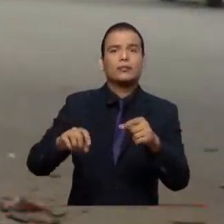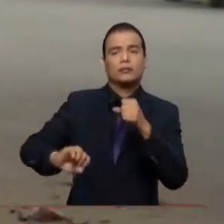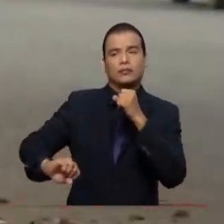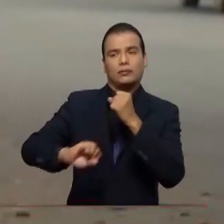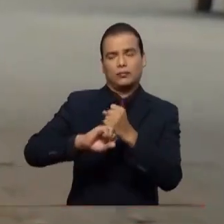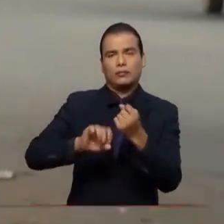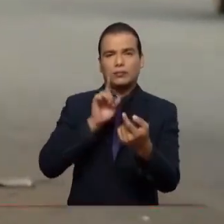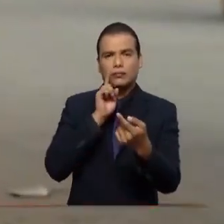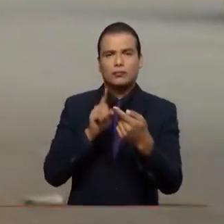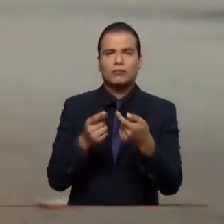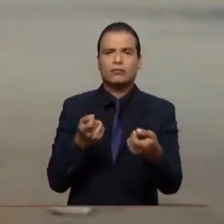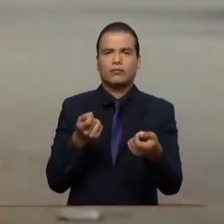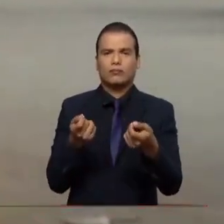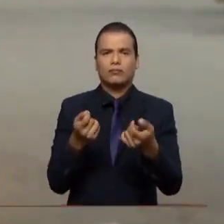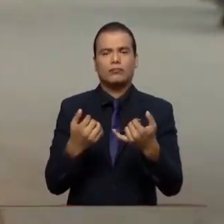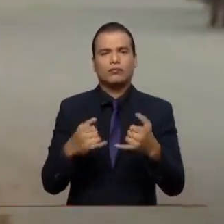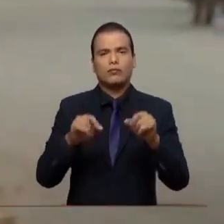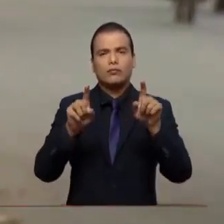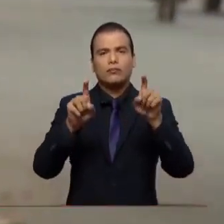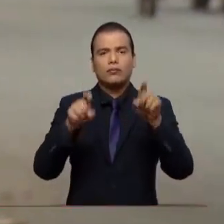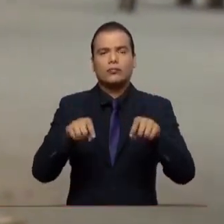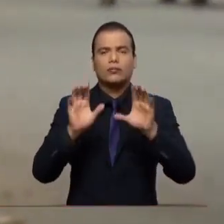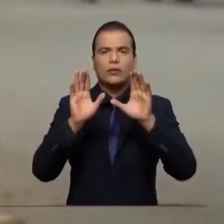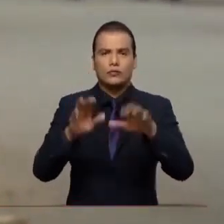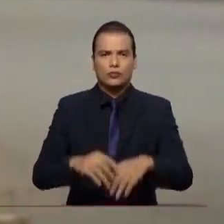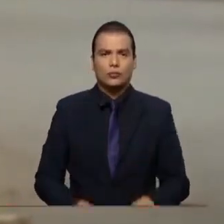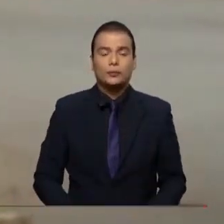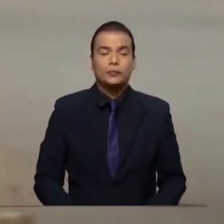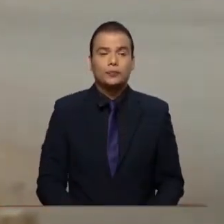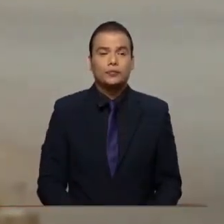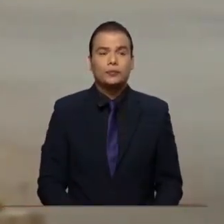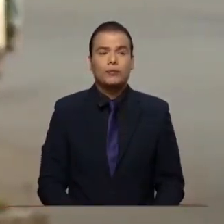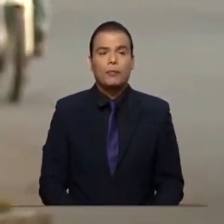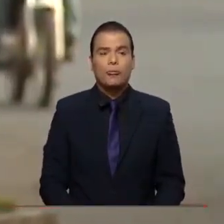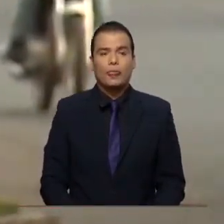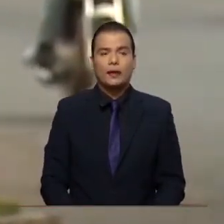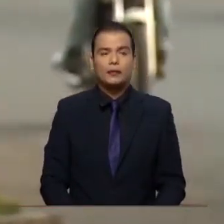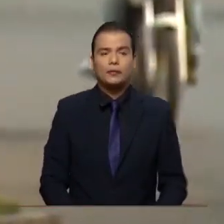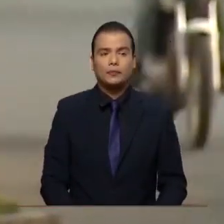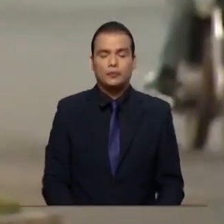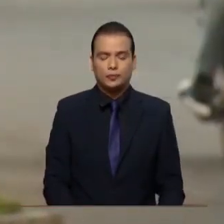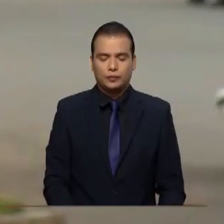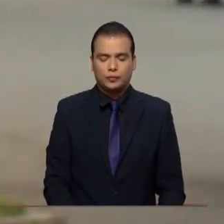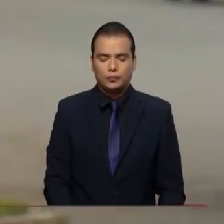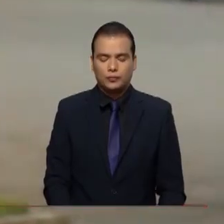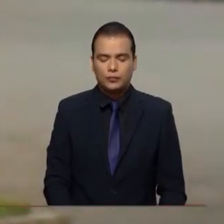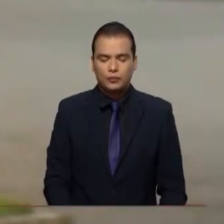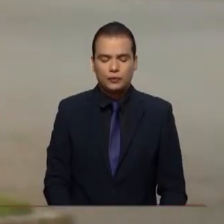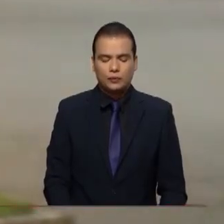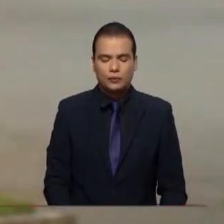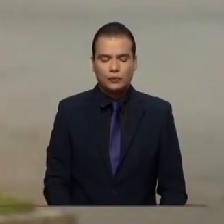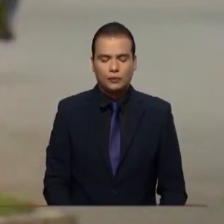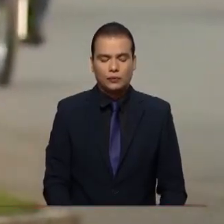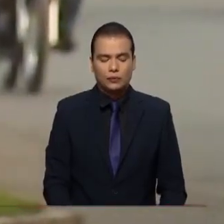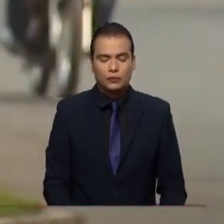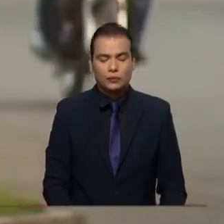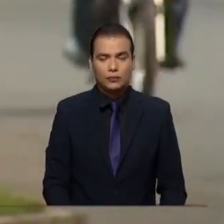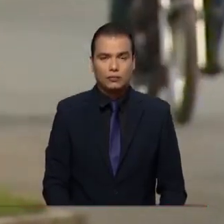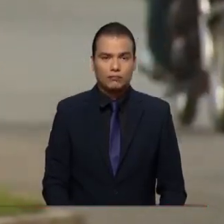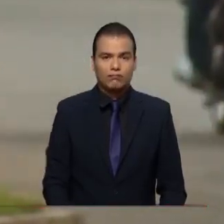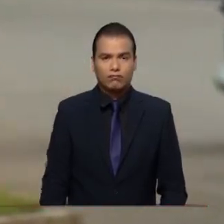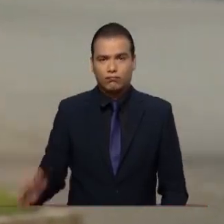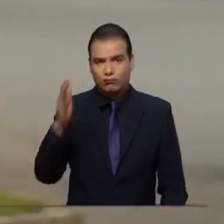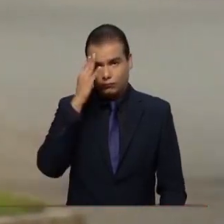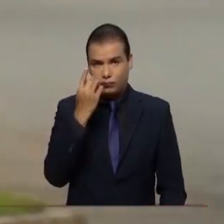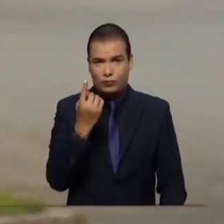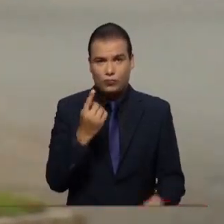enfrenten de manera contundente a todos los grupos que están operando en esta zona del sur del Valle del Cauca, no solo a las